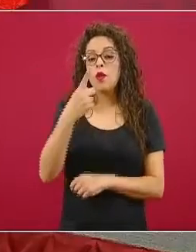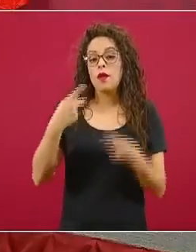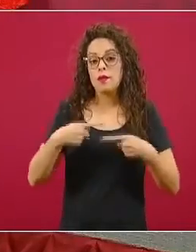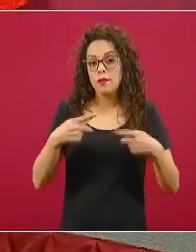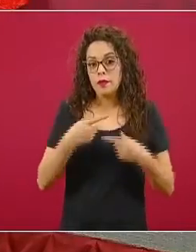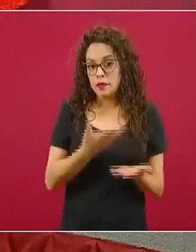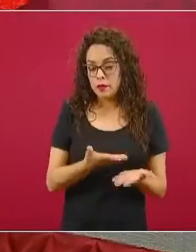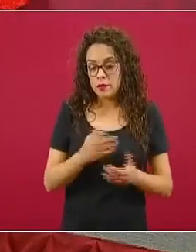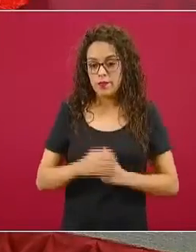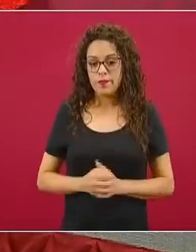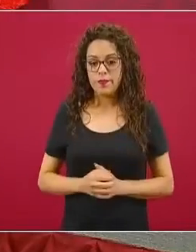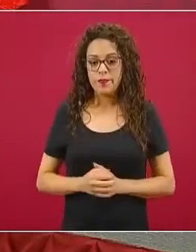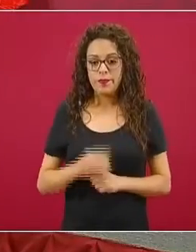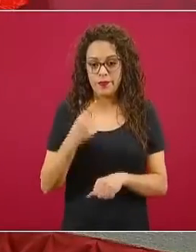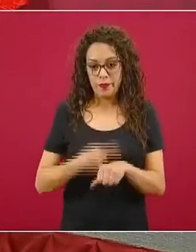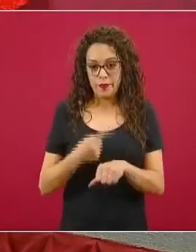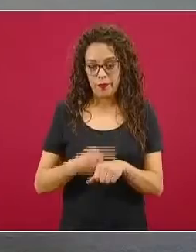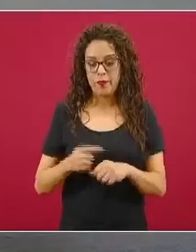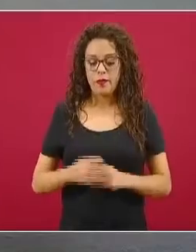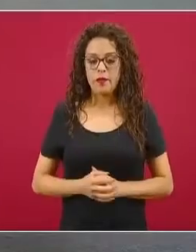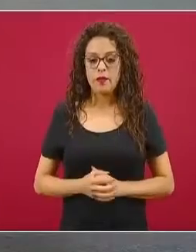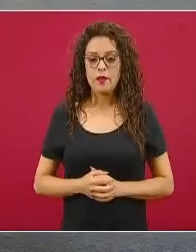un brote en un momento determinado.